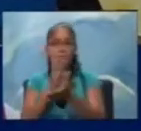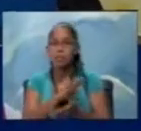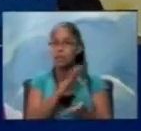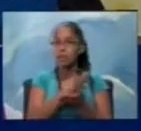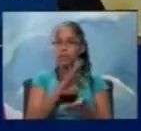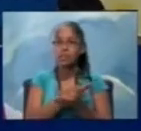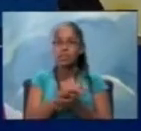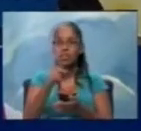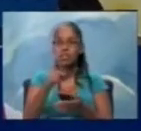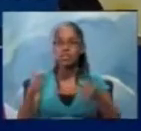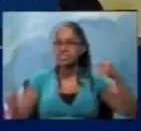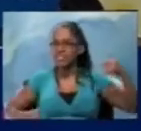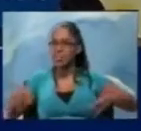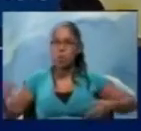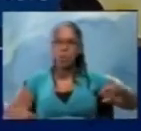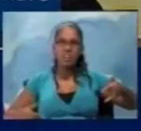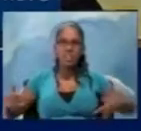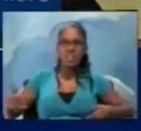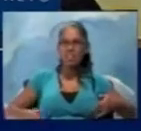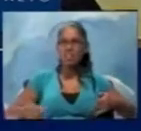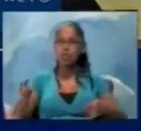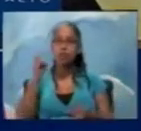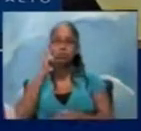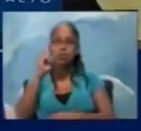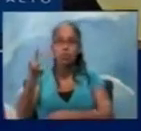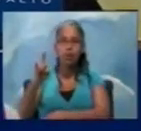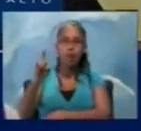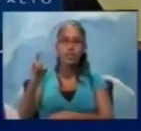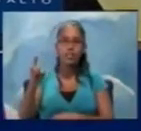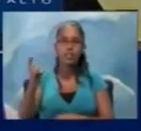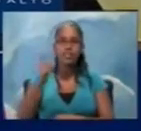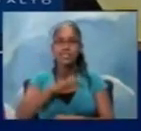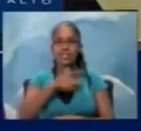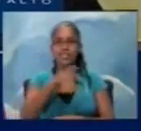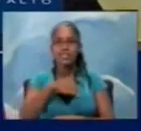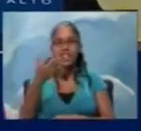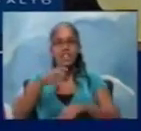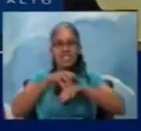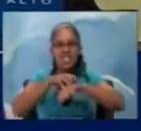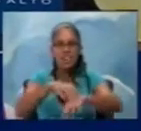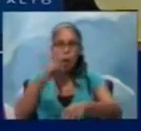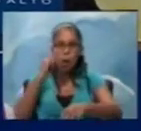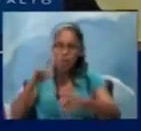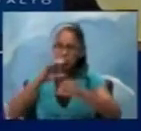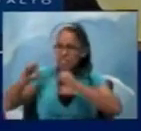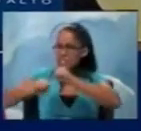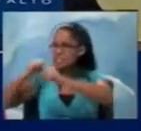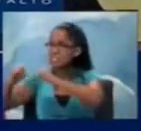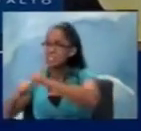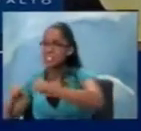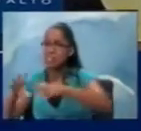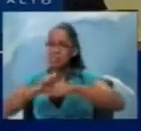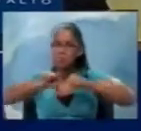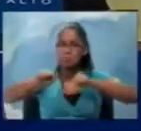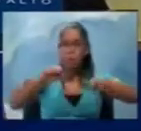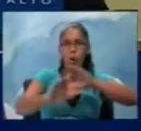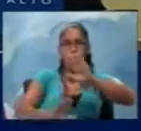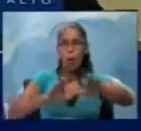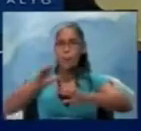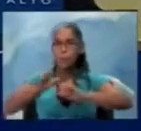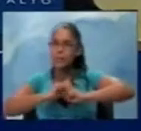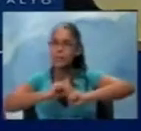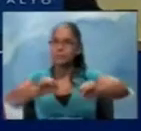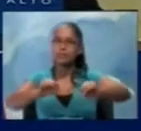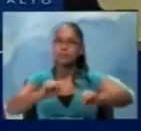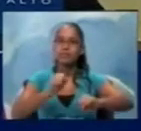tranquilo. ¿Te molestaban los demonios? Me molestaban los demonios. ¿Sentías que te llevaba el diablo? Sí, sentía que me llevaba el diablo. Te jalaban por los pies. Me jalaban por